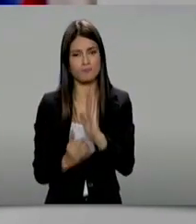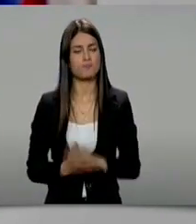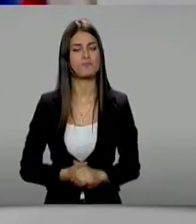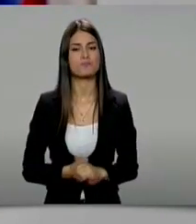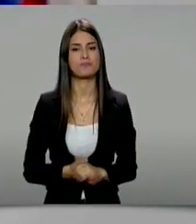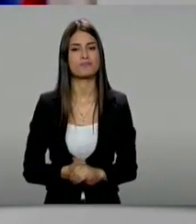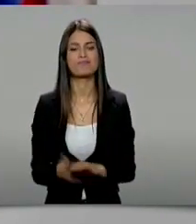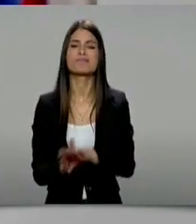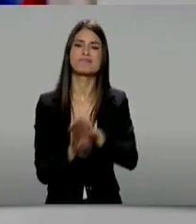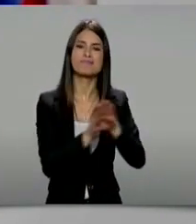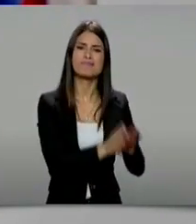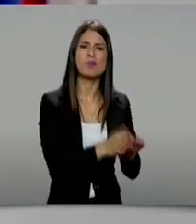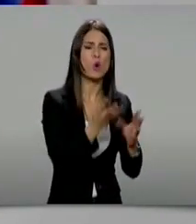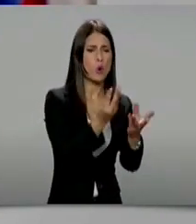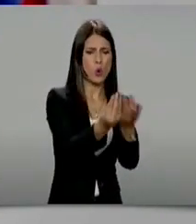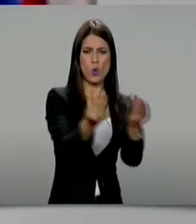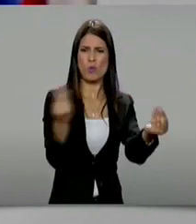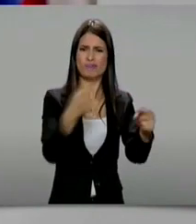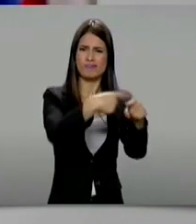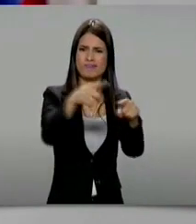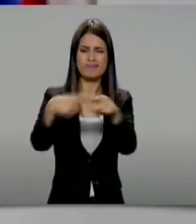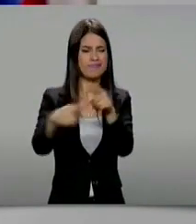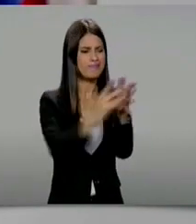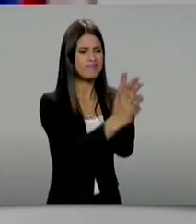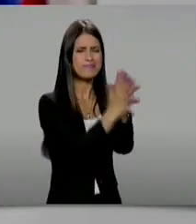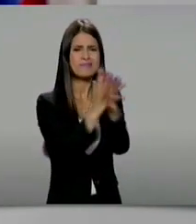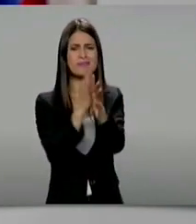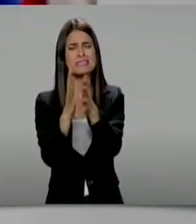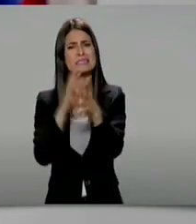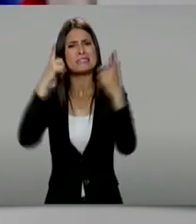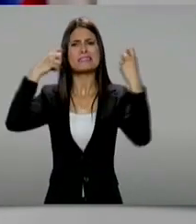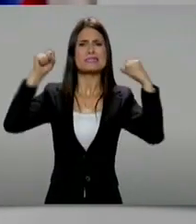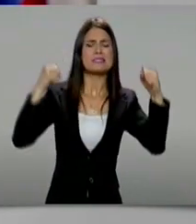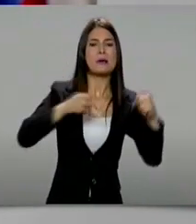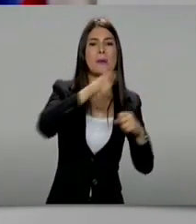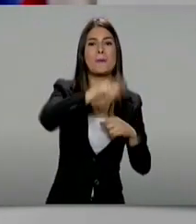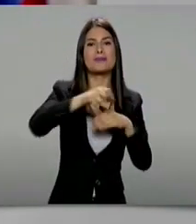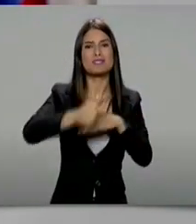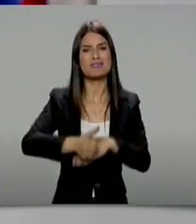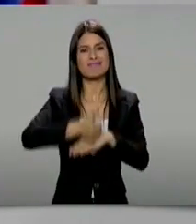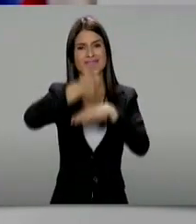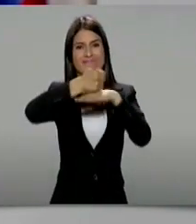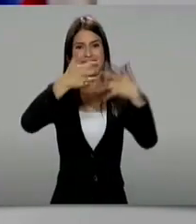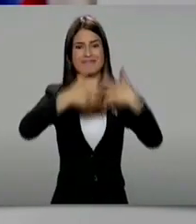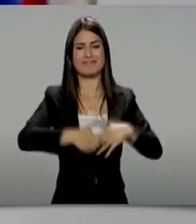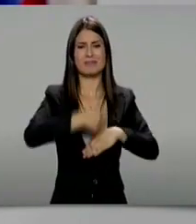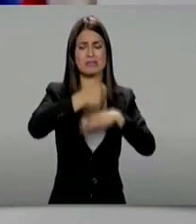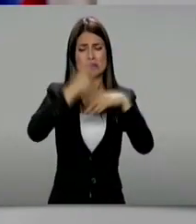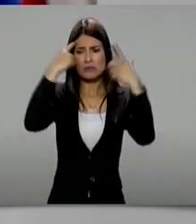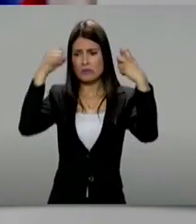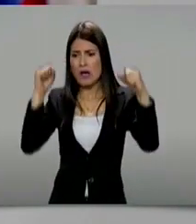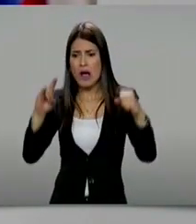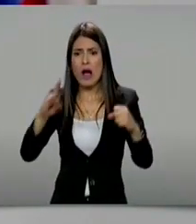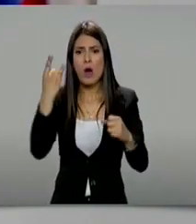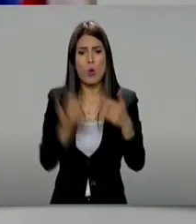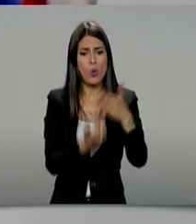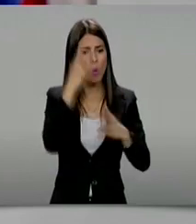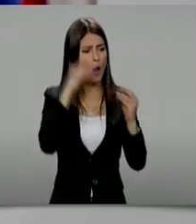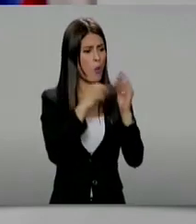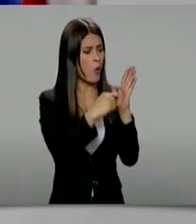preocupación por el posible impacto de las inversiones del postconflicto en la estabilidad macroeconómica del